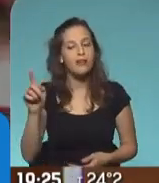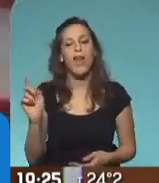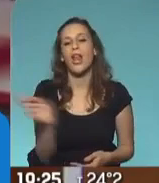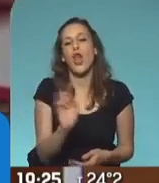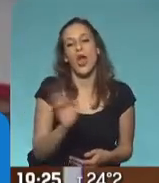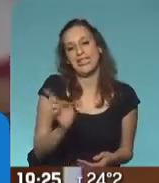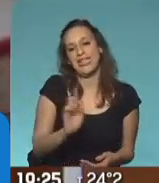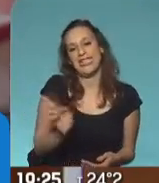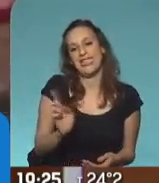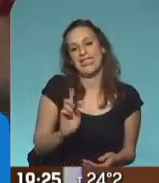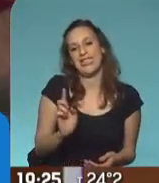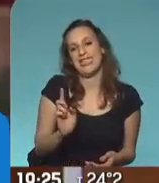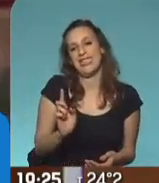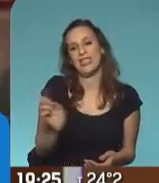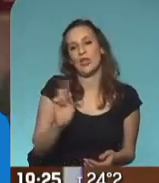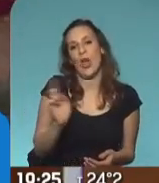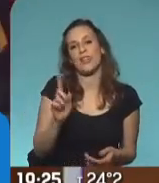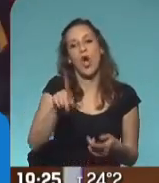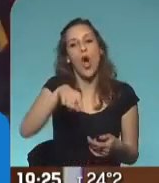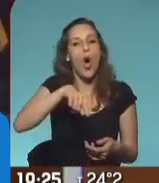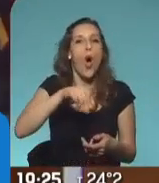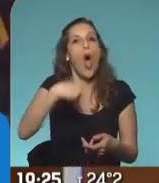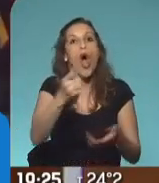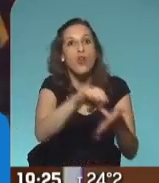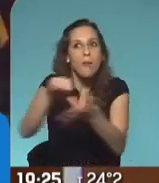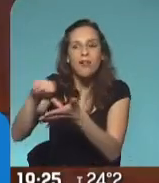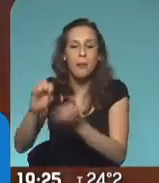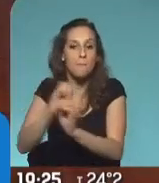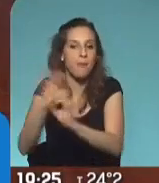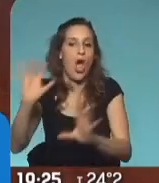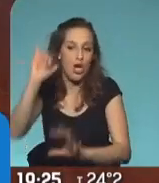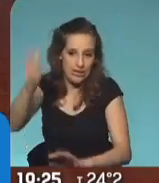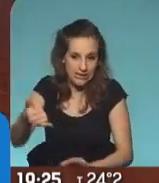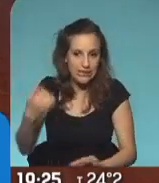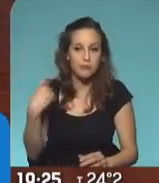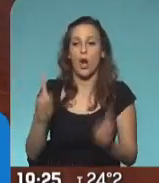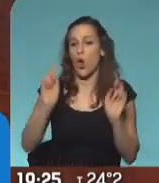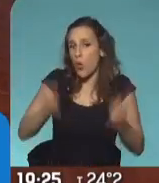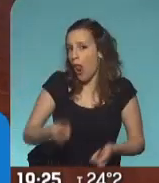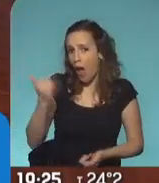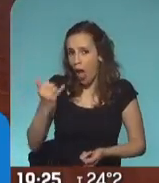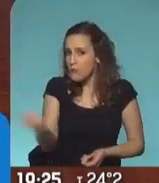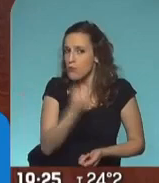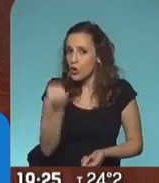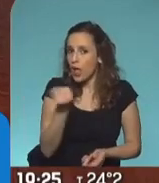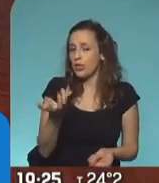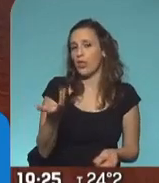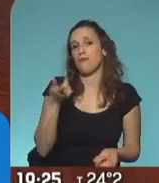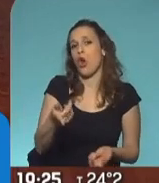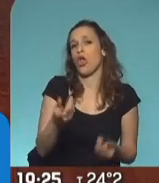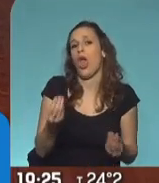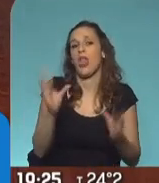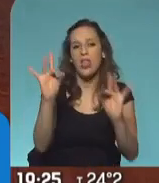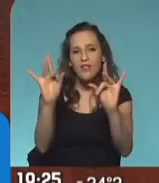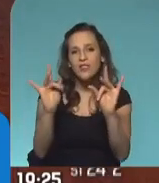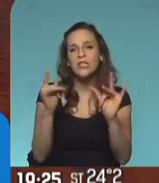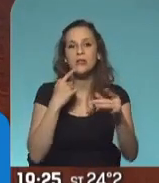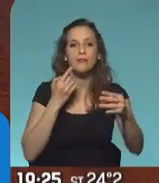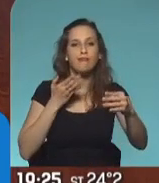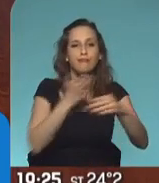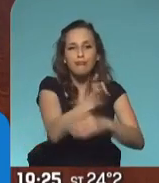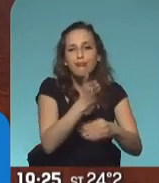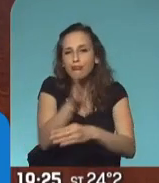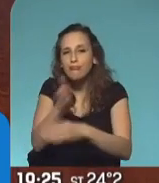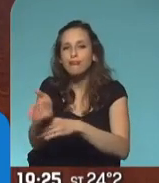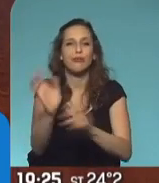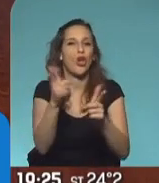de pobreza extrema que se pueden vivir en algunos países de América Latina, pero son también muy importantes porque significa dificultades para poder tener acceso a bienes y servicios